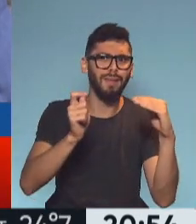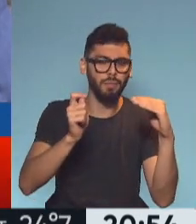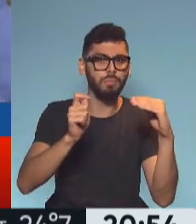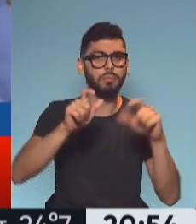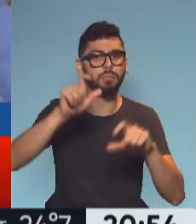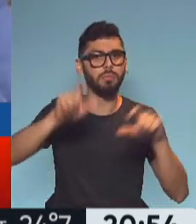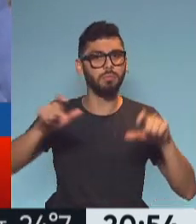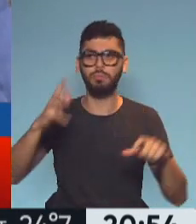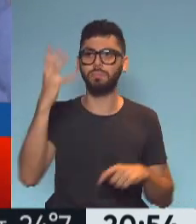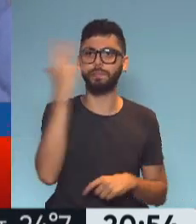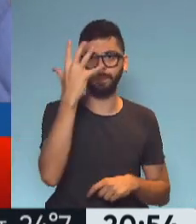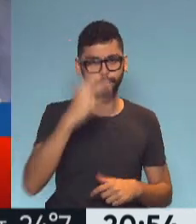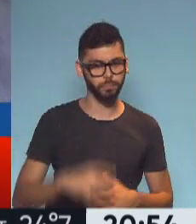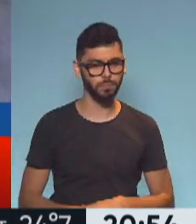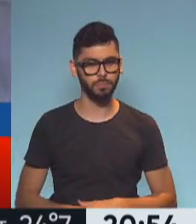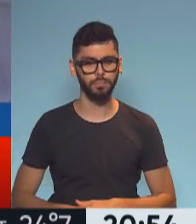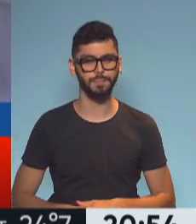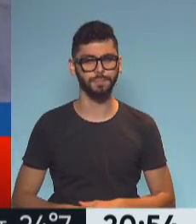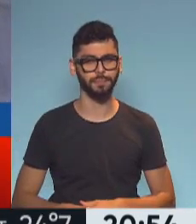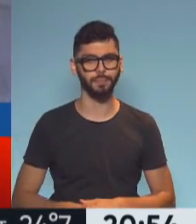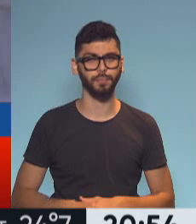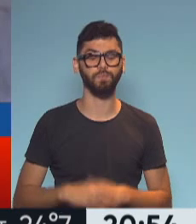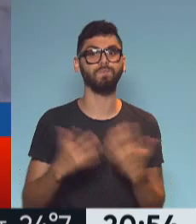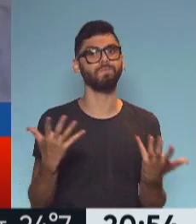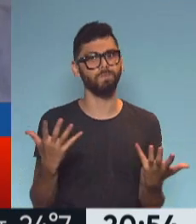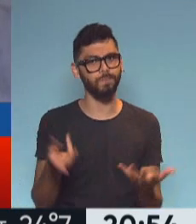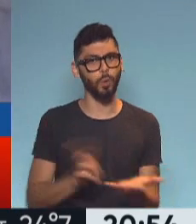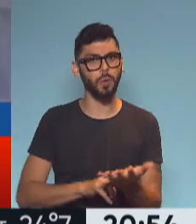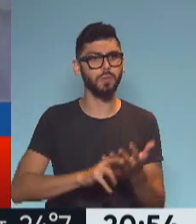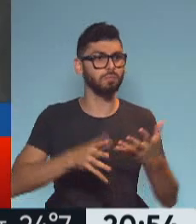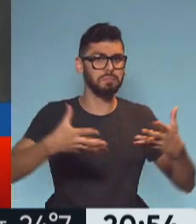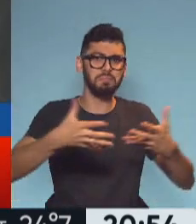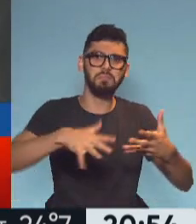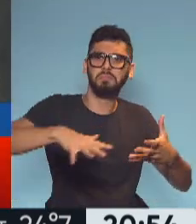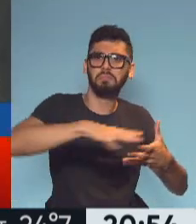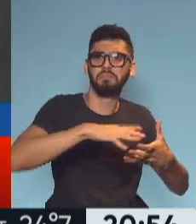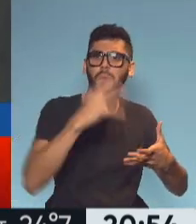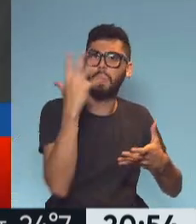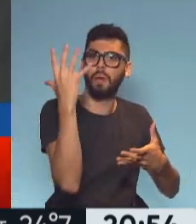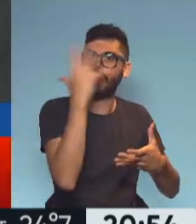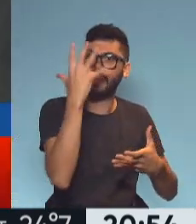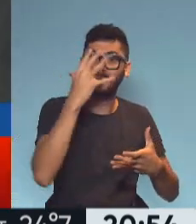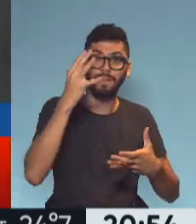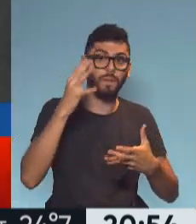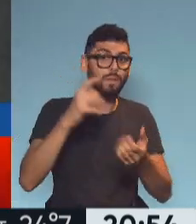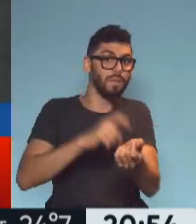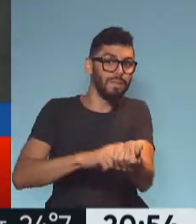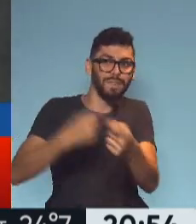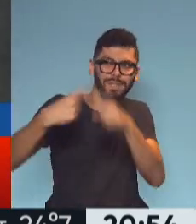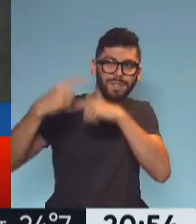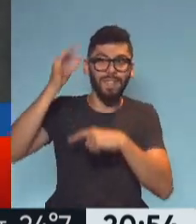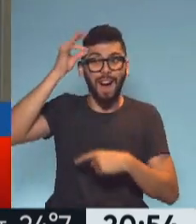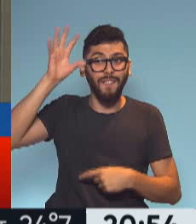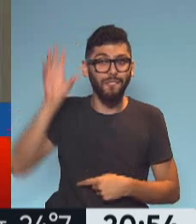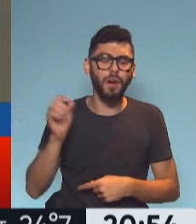son los chicos negros. Una vez más, la comunidad afroamericana es la más perjudicada. Los